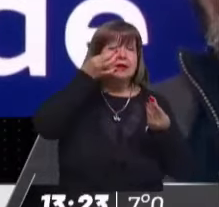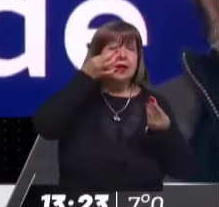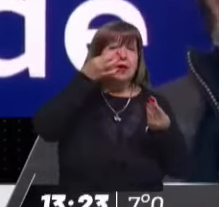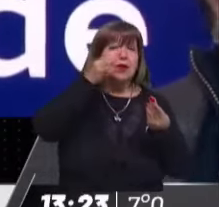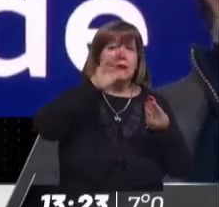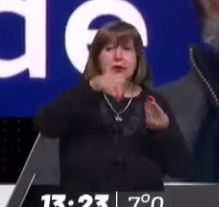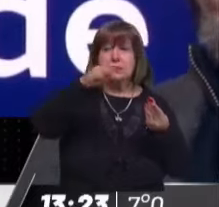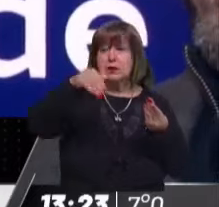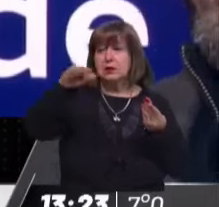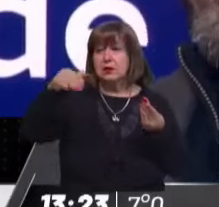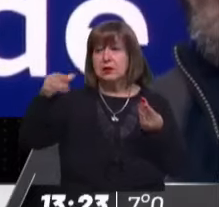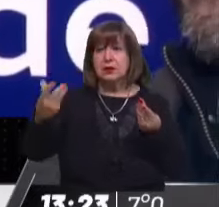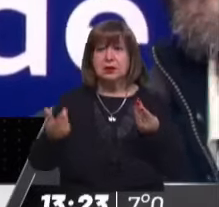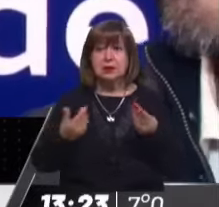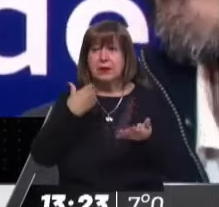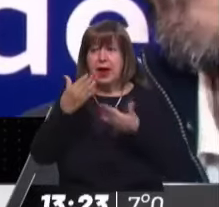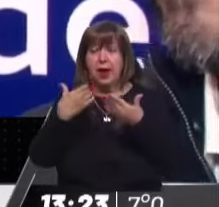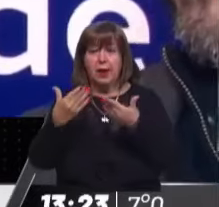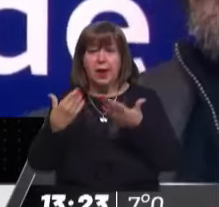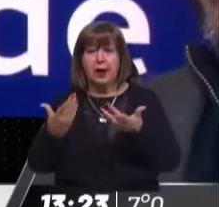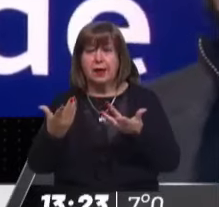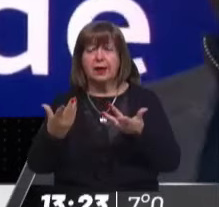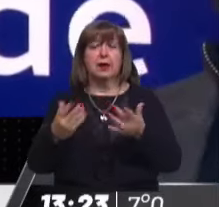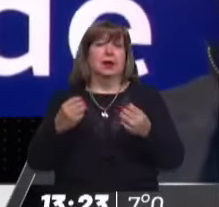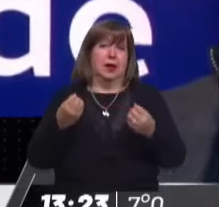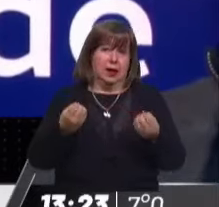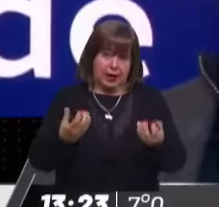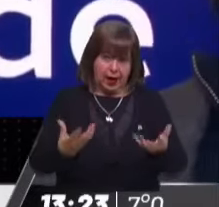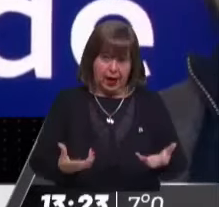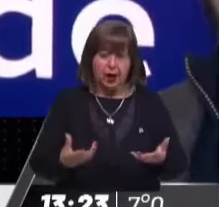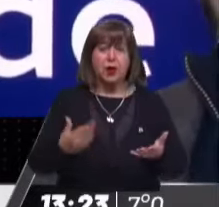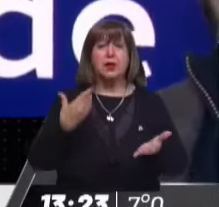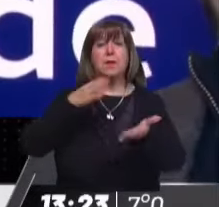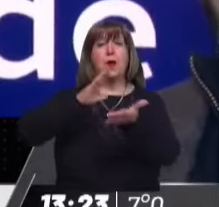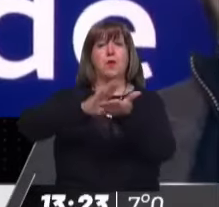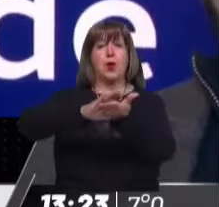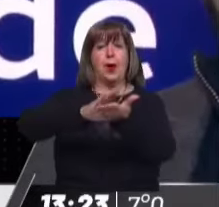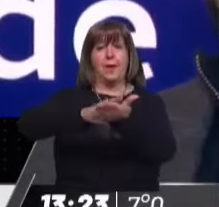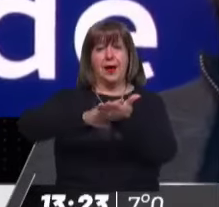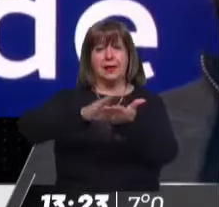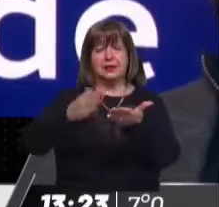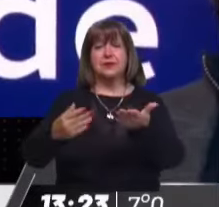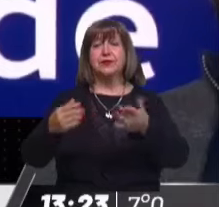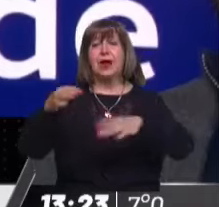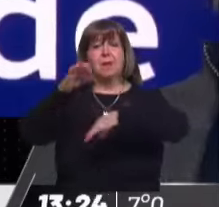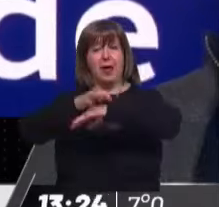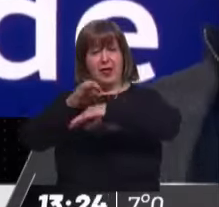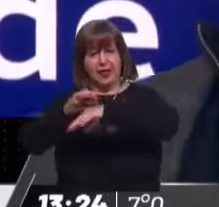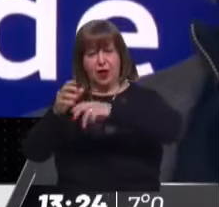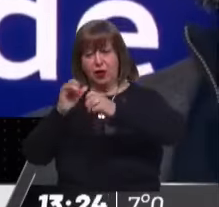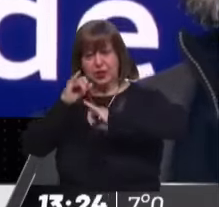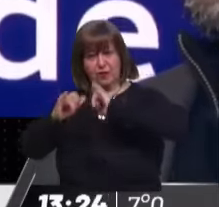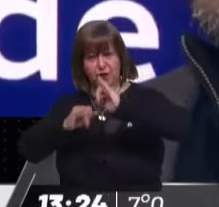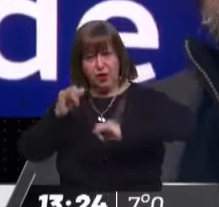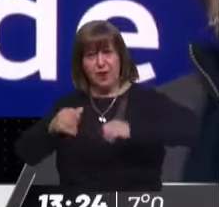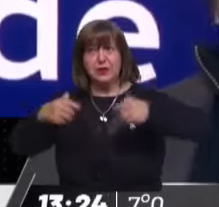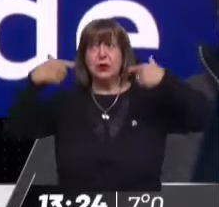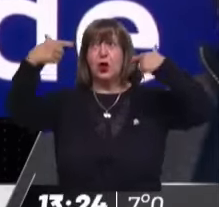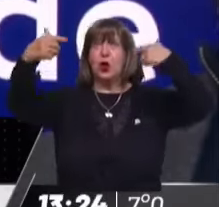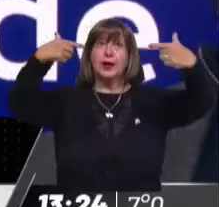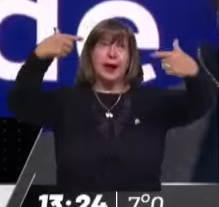estén vinculados con el hecho. Y también con prueba objetiva, informes médicos,